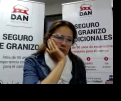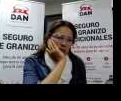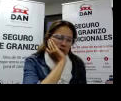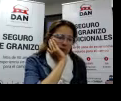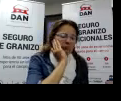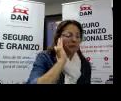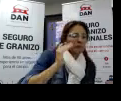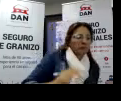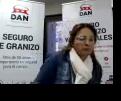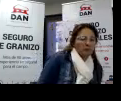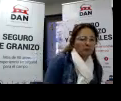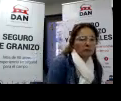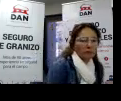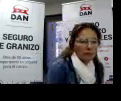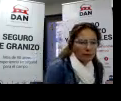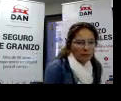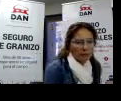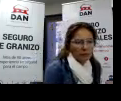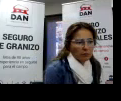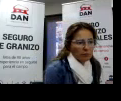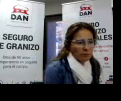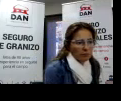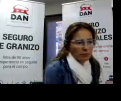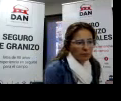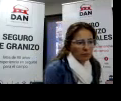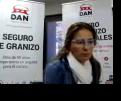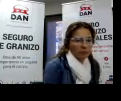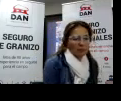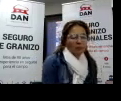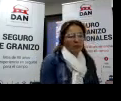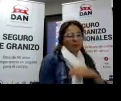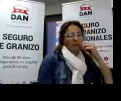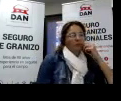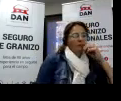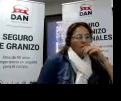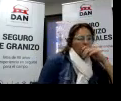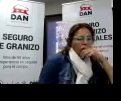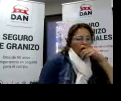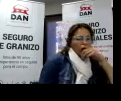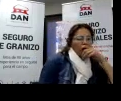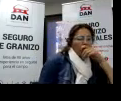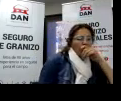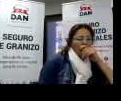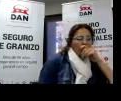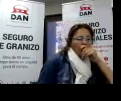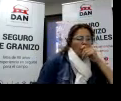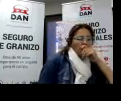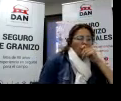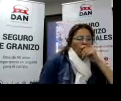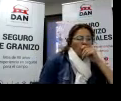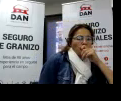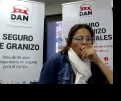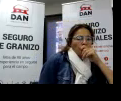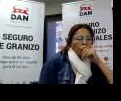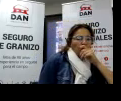potenciados, pero en general se muestra la misma característica. Un mes de transición, un mes en donde el evento La Niña ya no